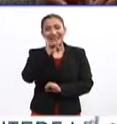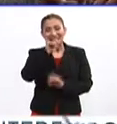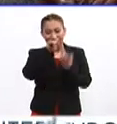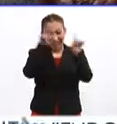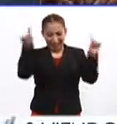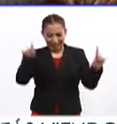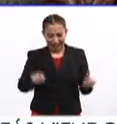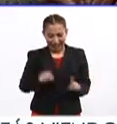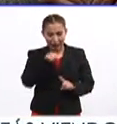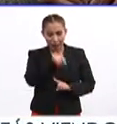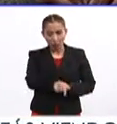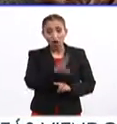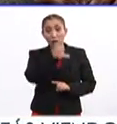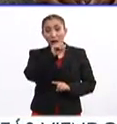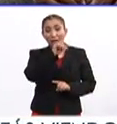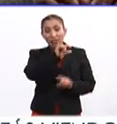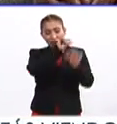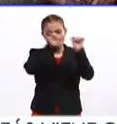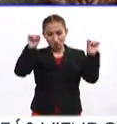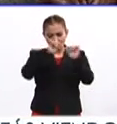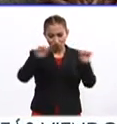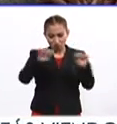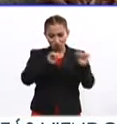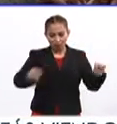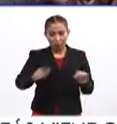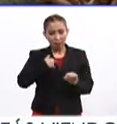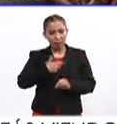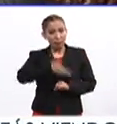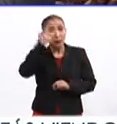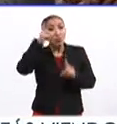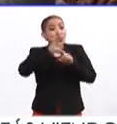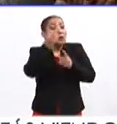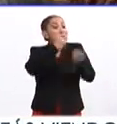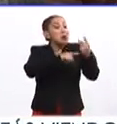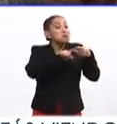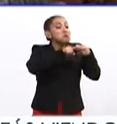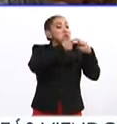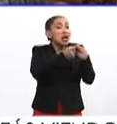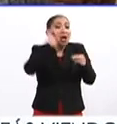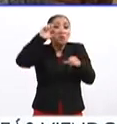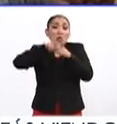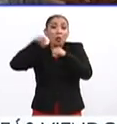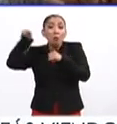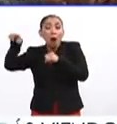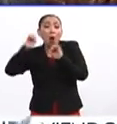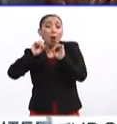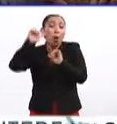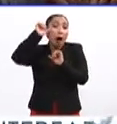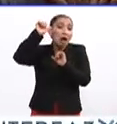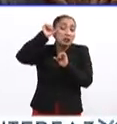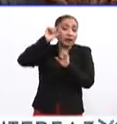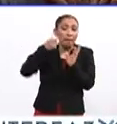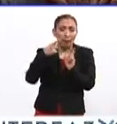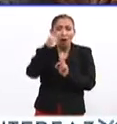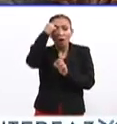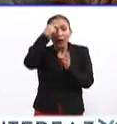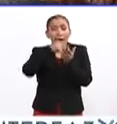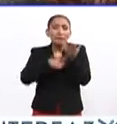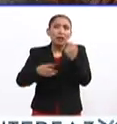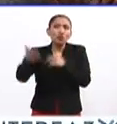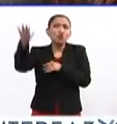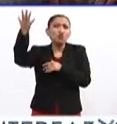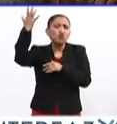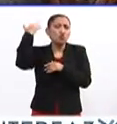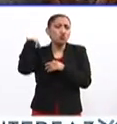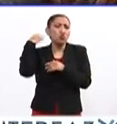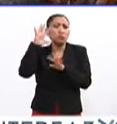salterio tiene 90 cuerdas y no se sabe bien de dónde viene, si de Europa o de Asia, pero se cree que viene más o